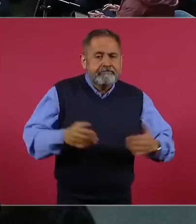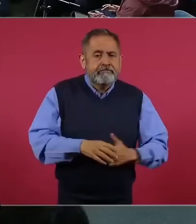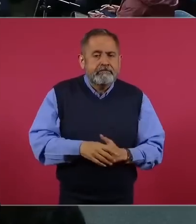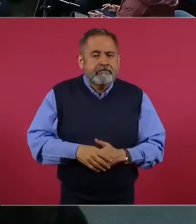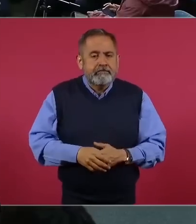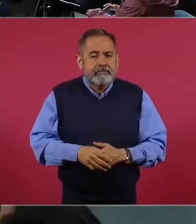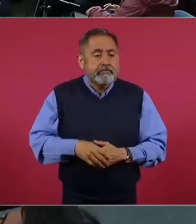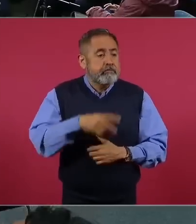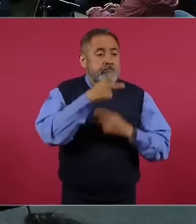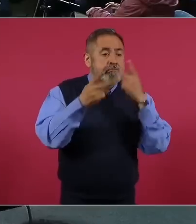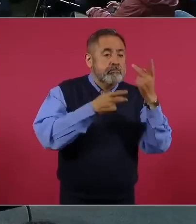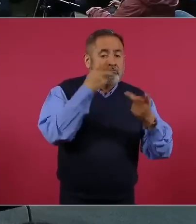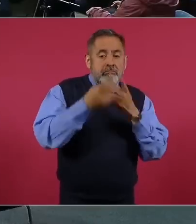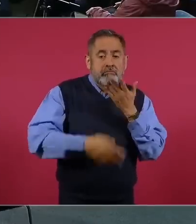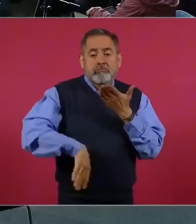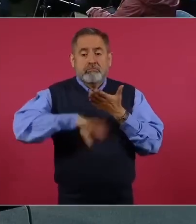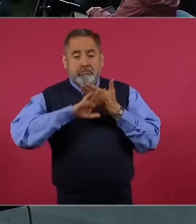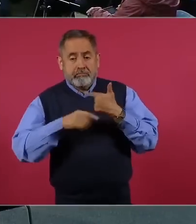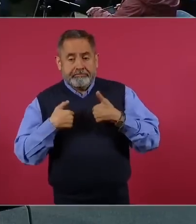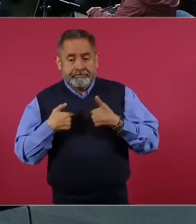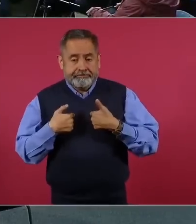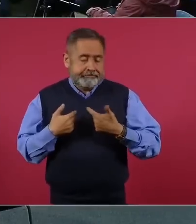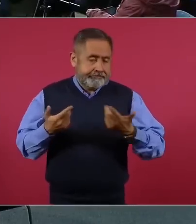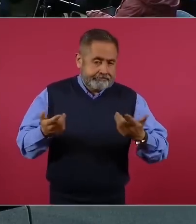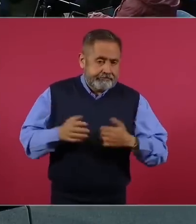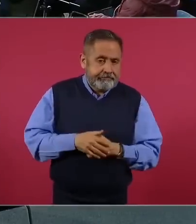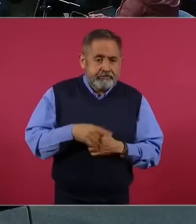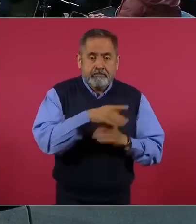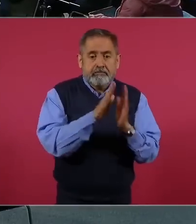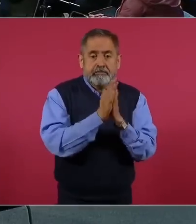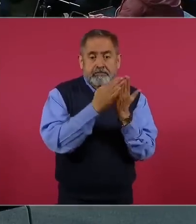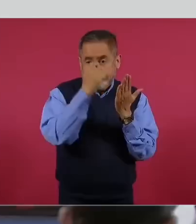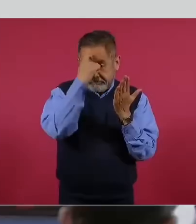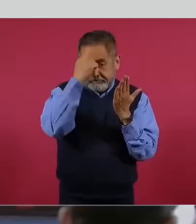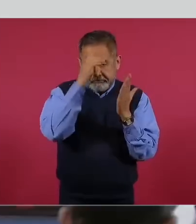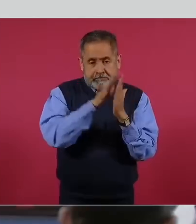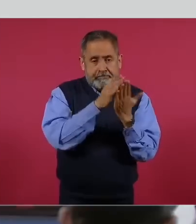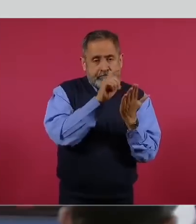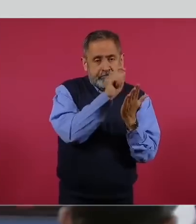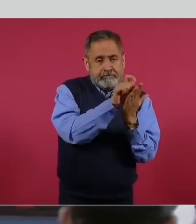además de declarar en contra mía, hace un libro